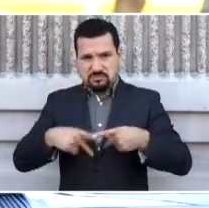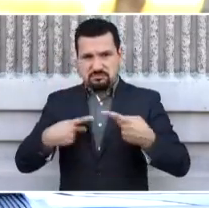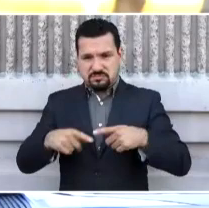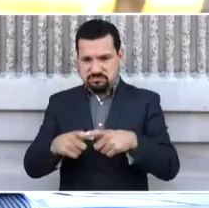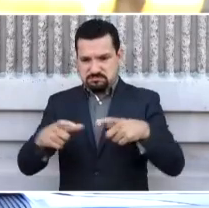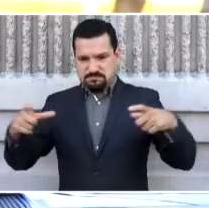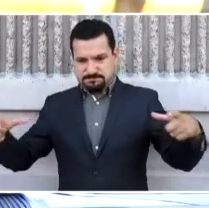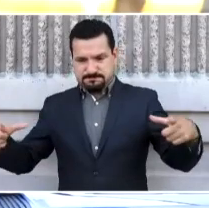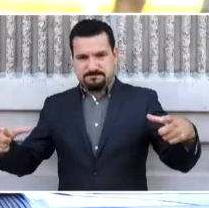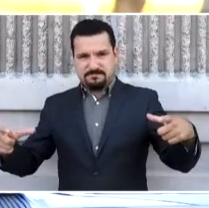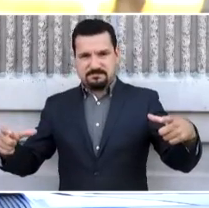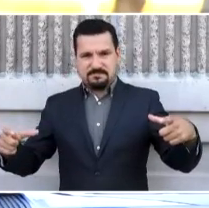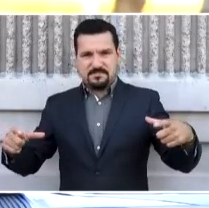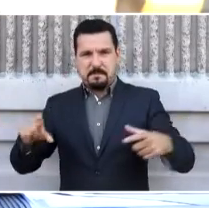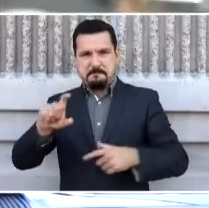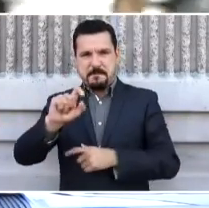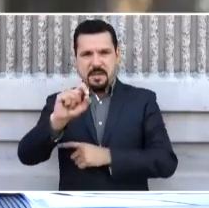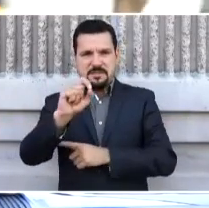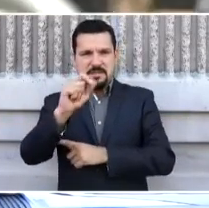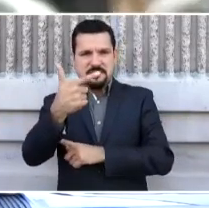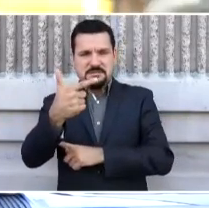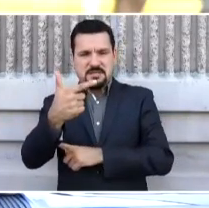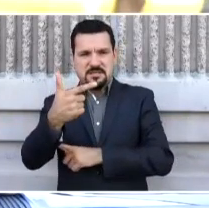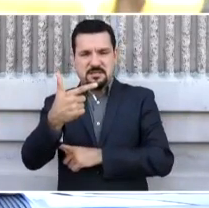el riesgo está en